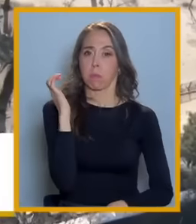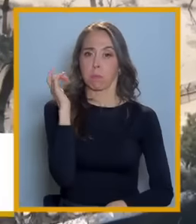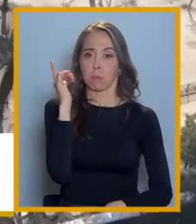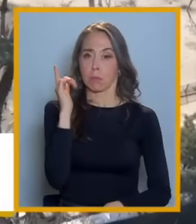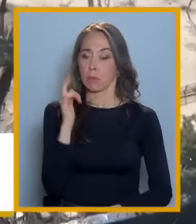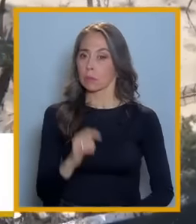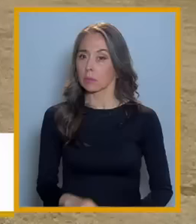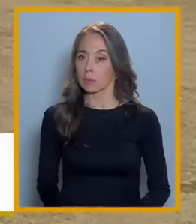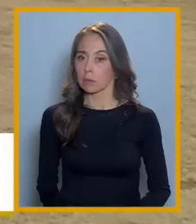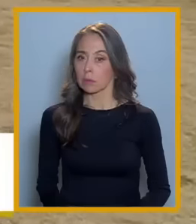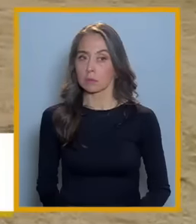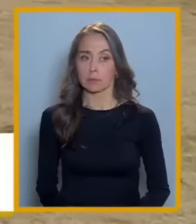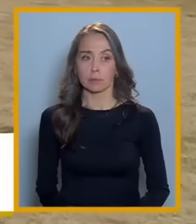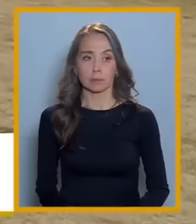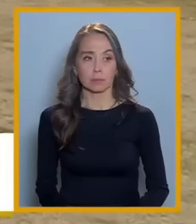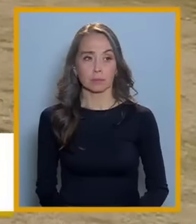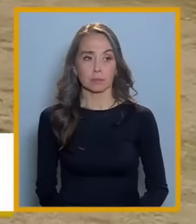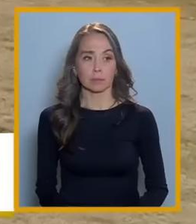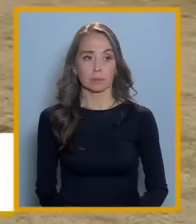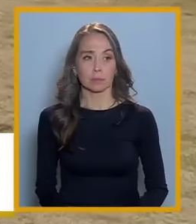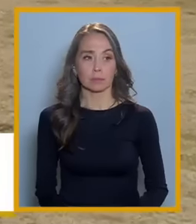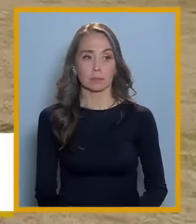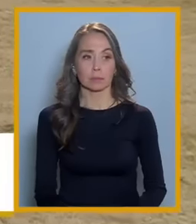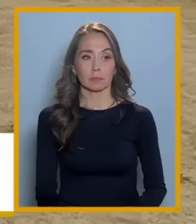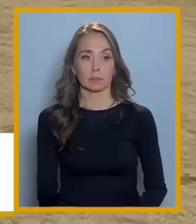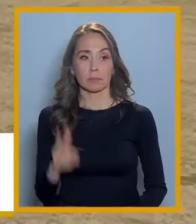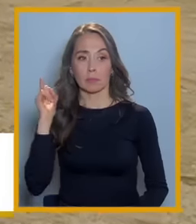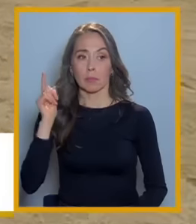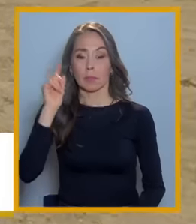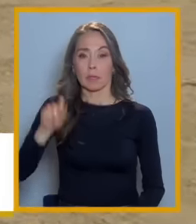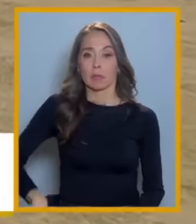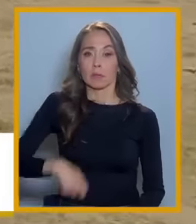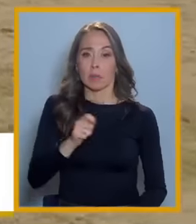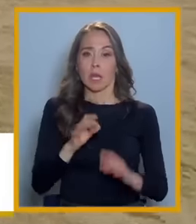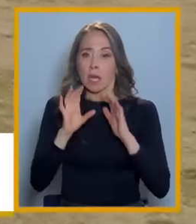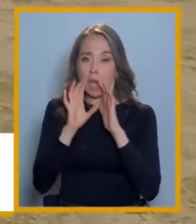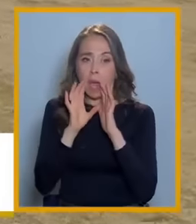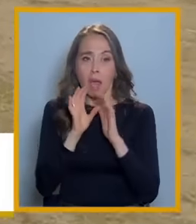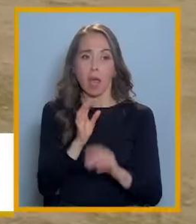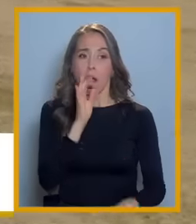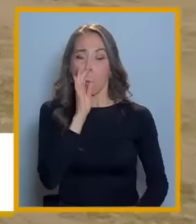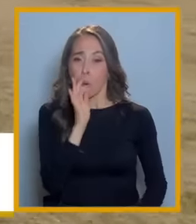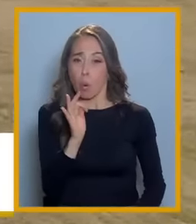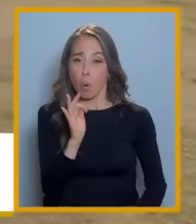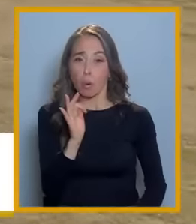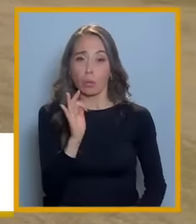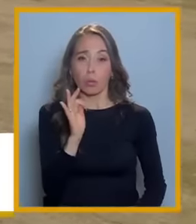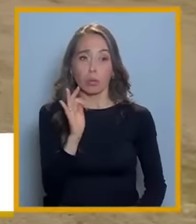¡Al hombro! ¡Al! ¡Al! ¡Yo!